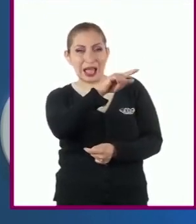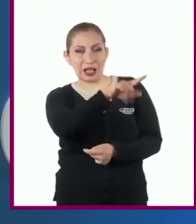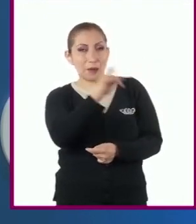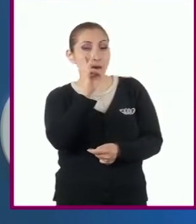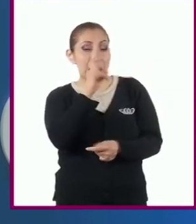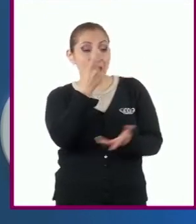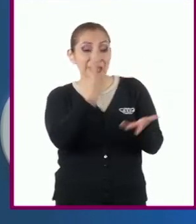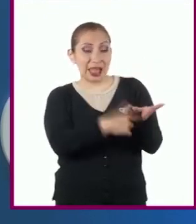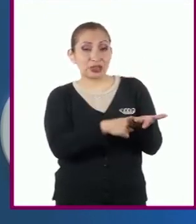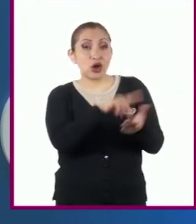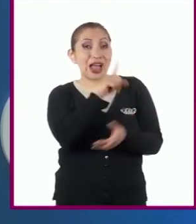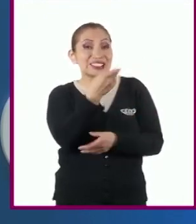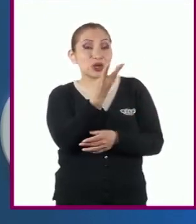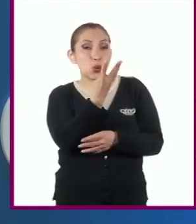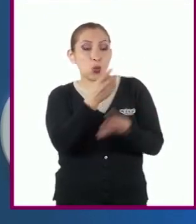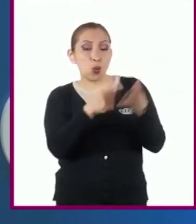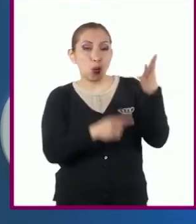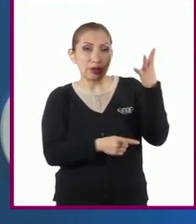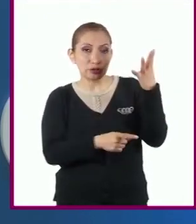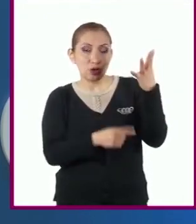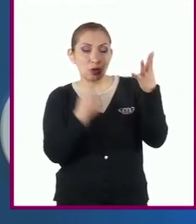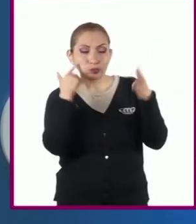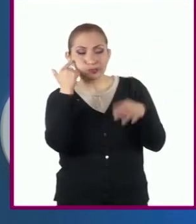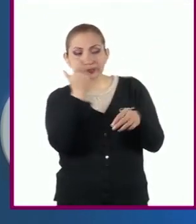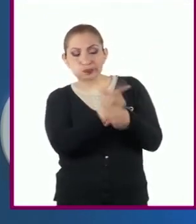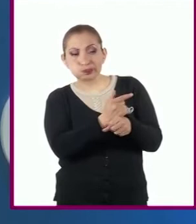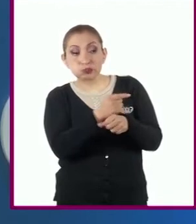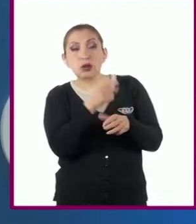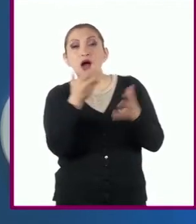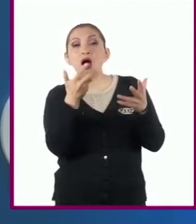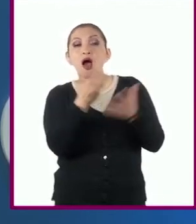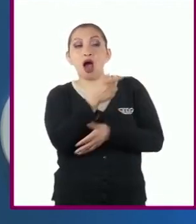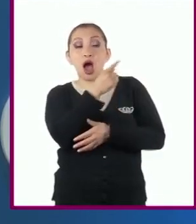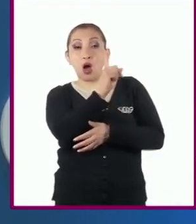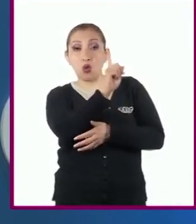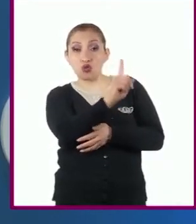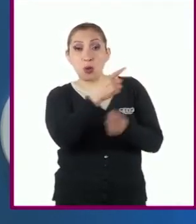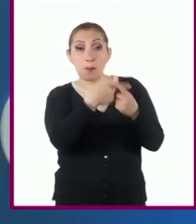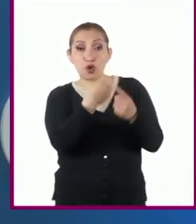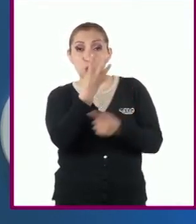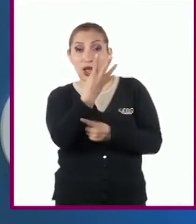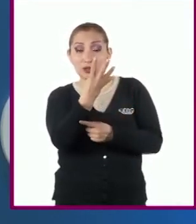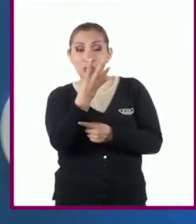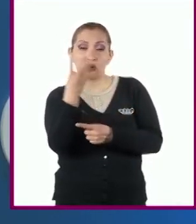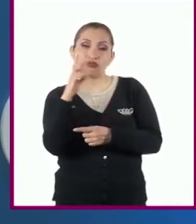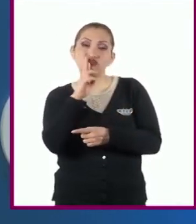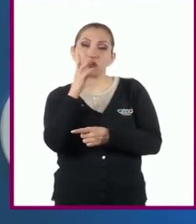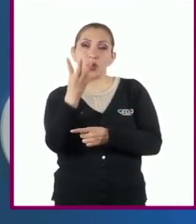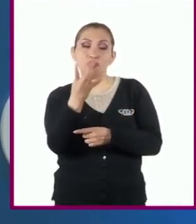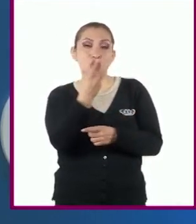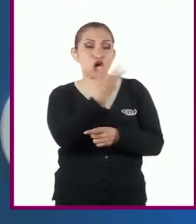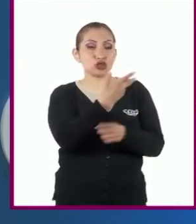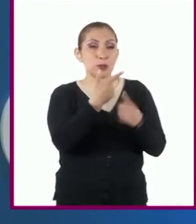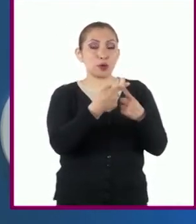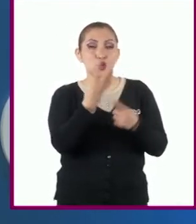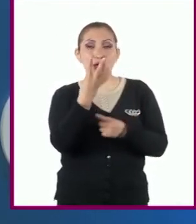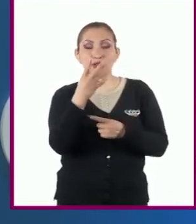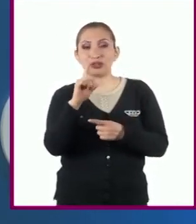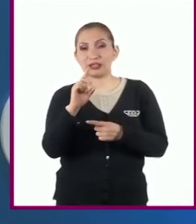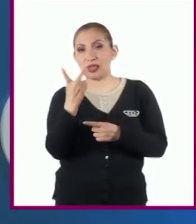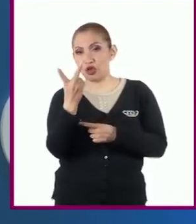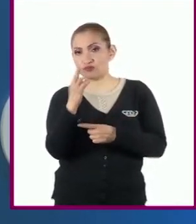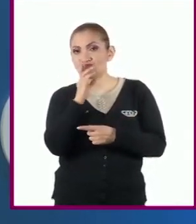factor interno, que es 4, identificamos que 1 por 4 es 4 y 8 por 4 es